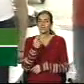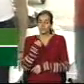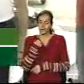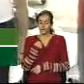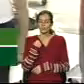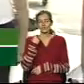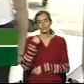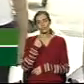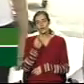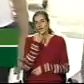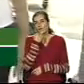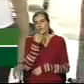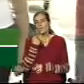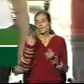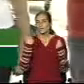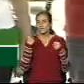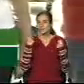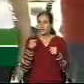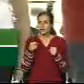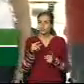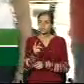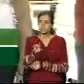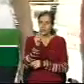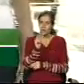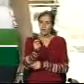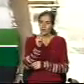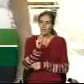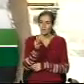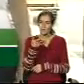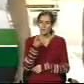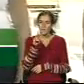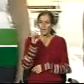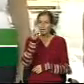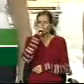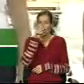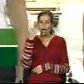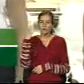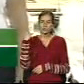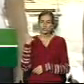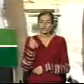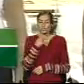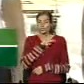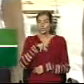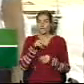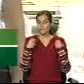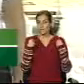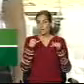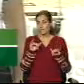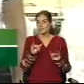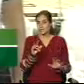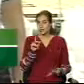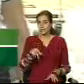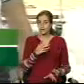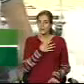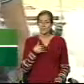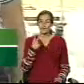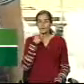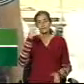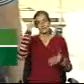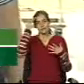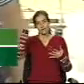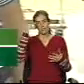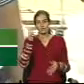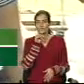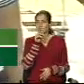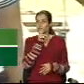artesanal, practico la pesca desde hace aproximadamente 20 años y vivimos de eso, mi comandante. Queremos darle un saludo